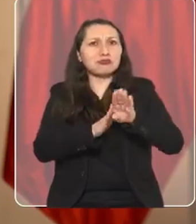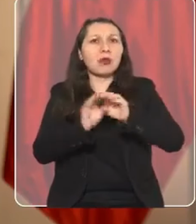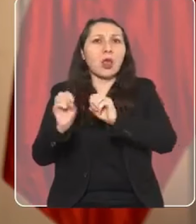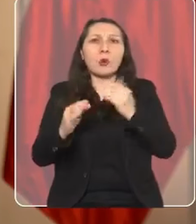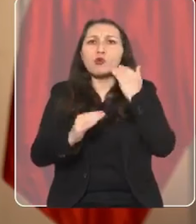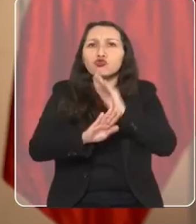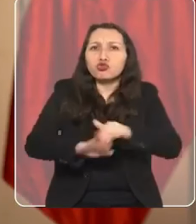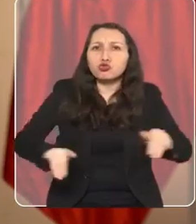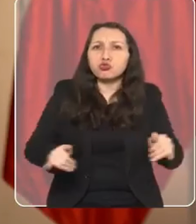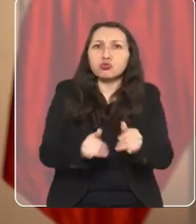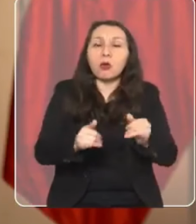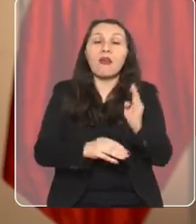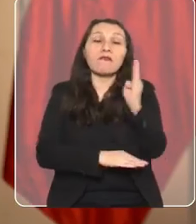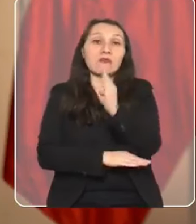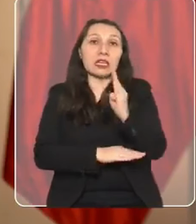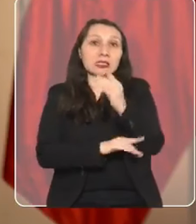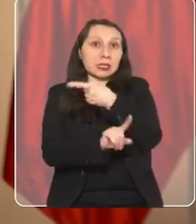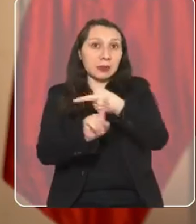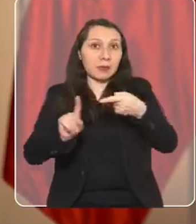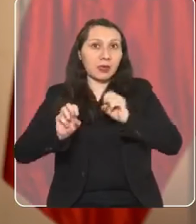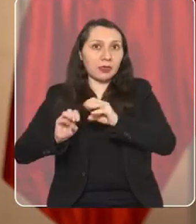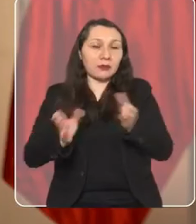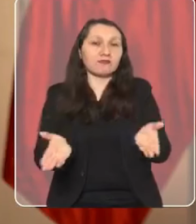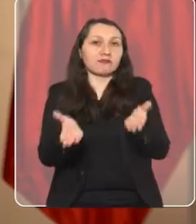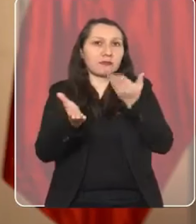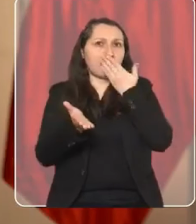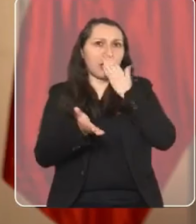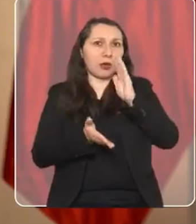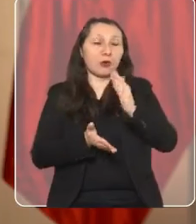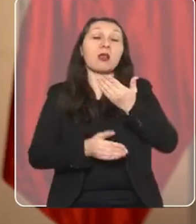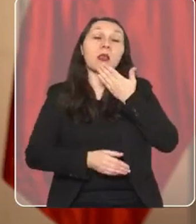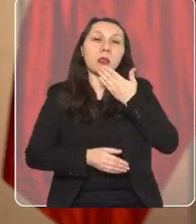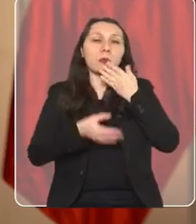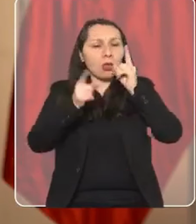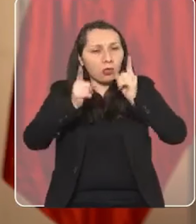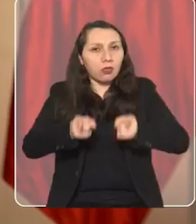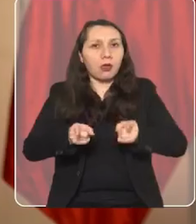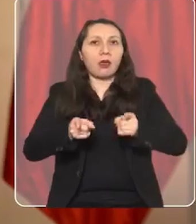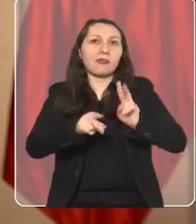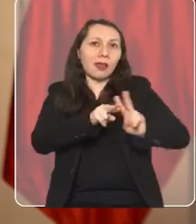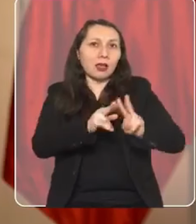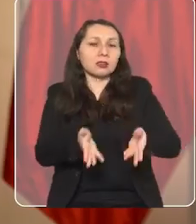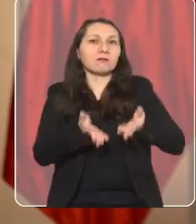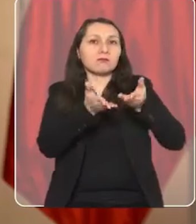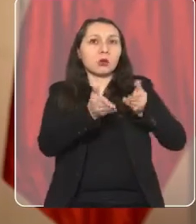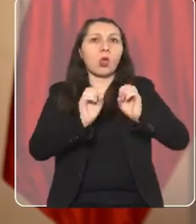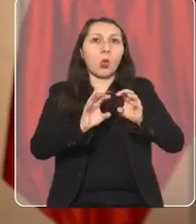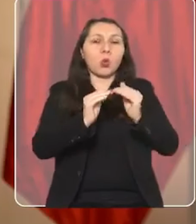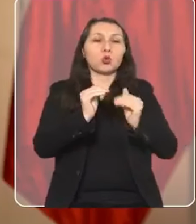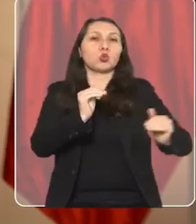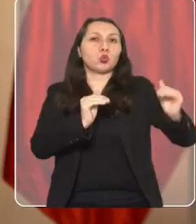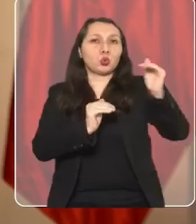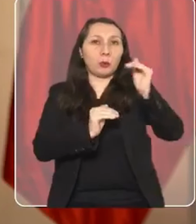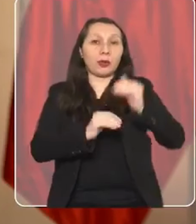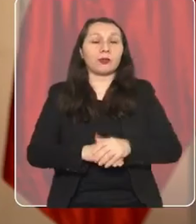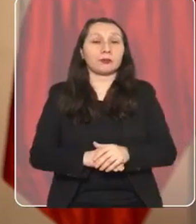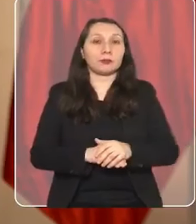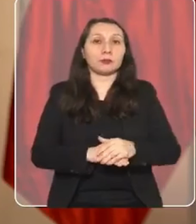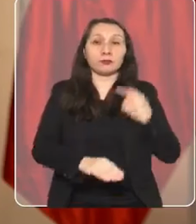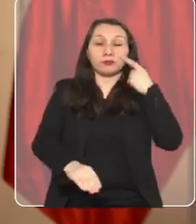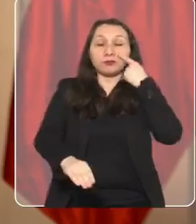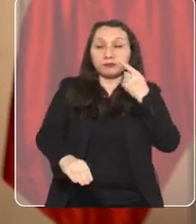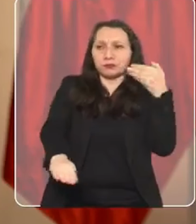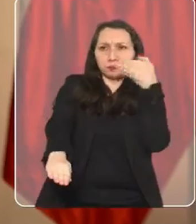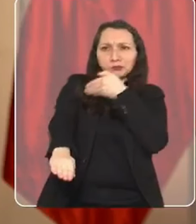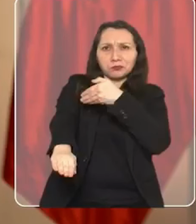parvularia en general básica y media y también corresponde que lo hagamos en educación superior al recorrer el